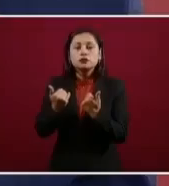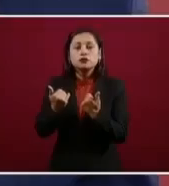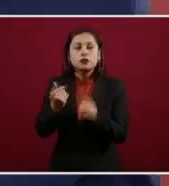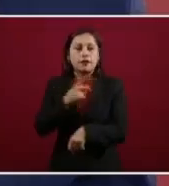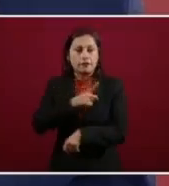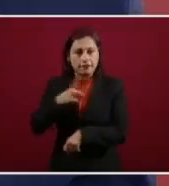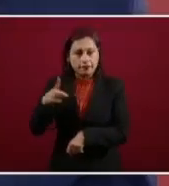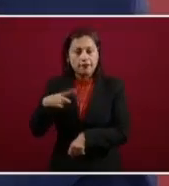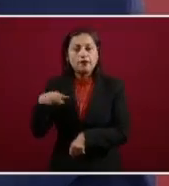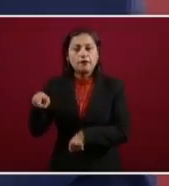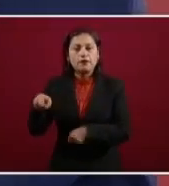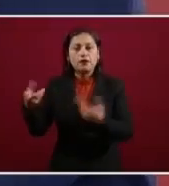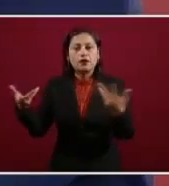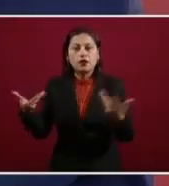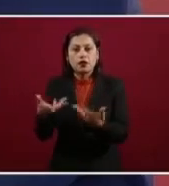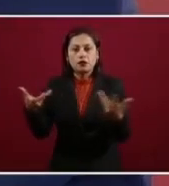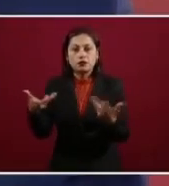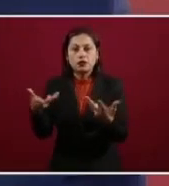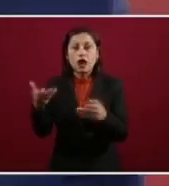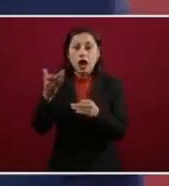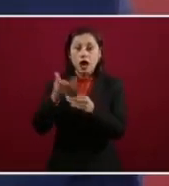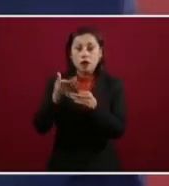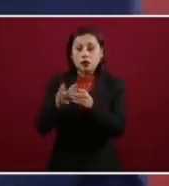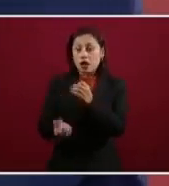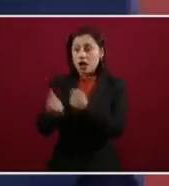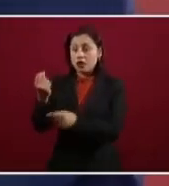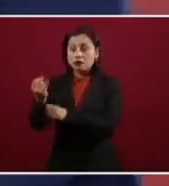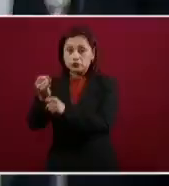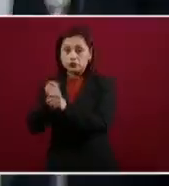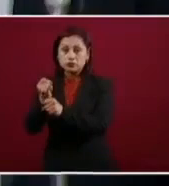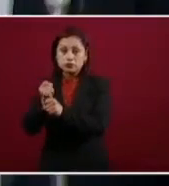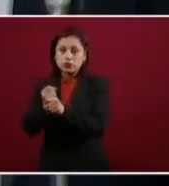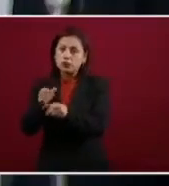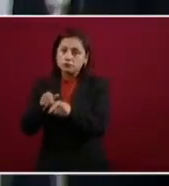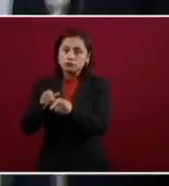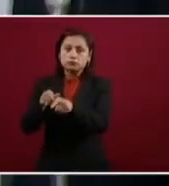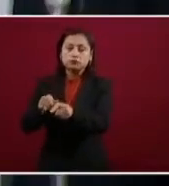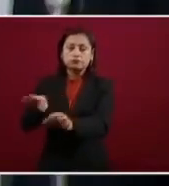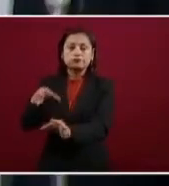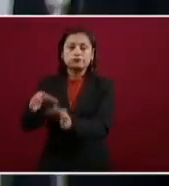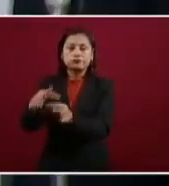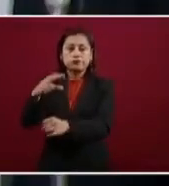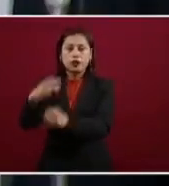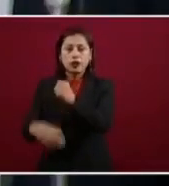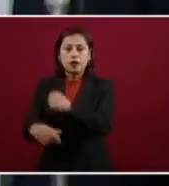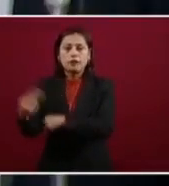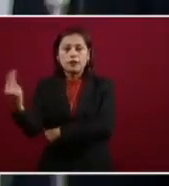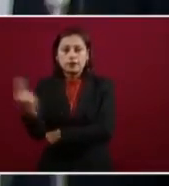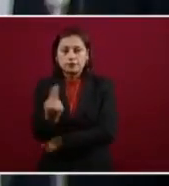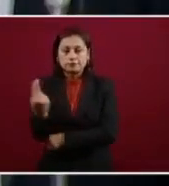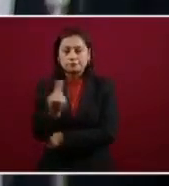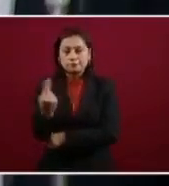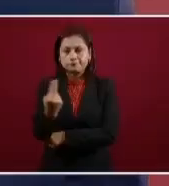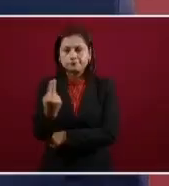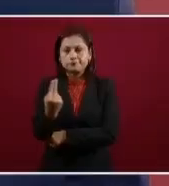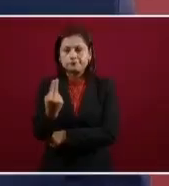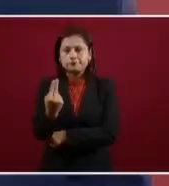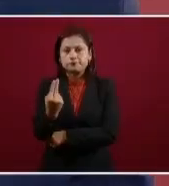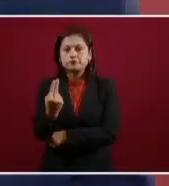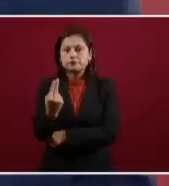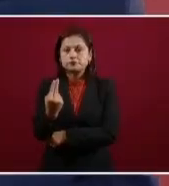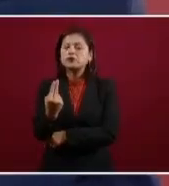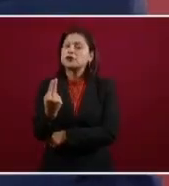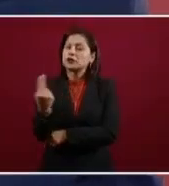y que las que están en curso se concluyan y que haya